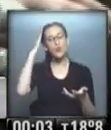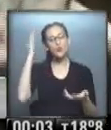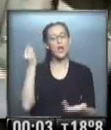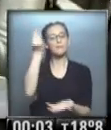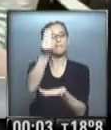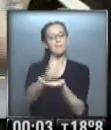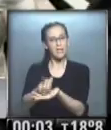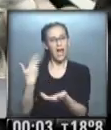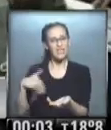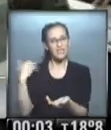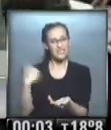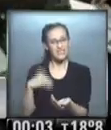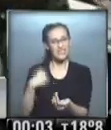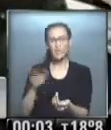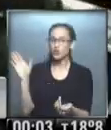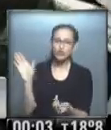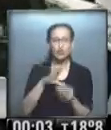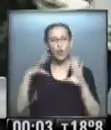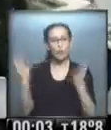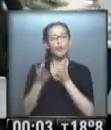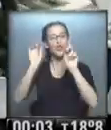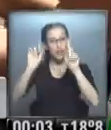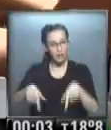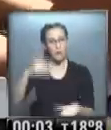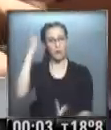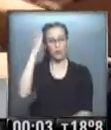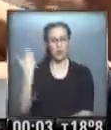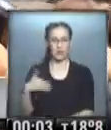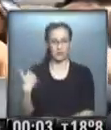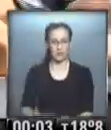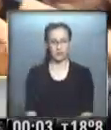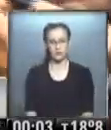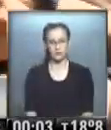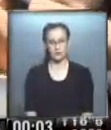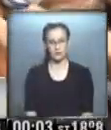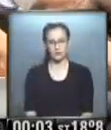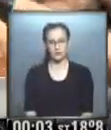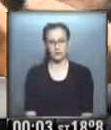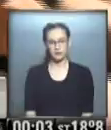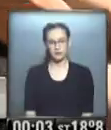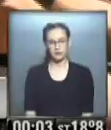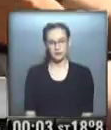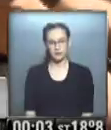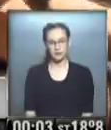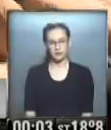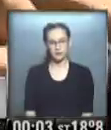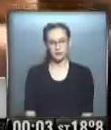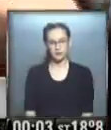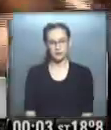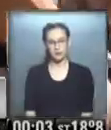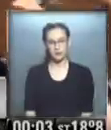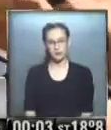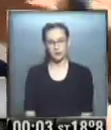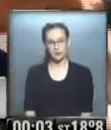en la Argentina, sino en todo el mundo. Hay una recuperación que a partir de